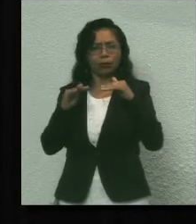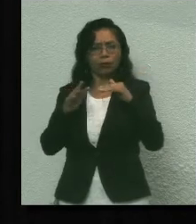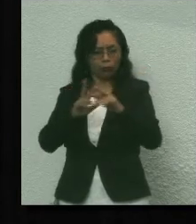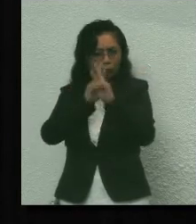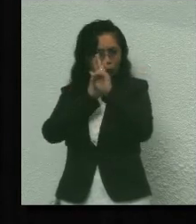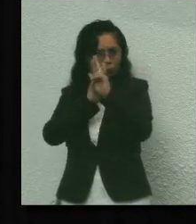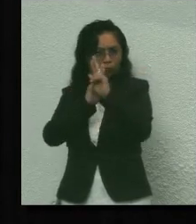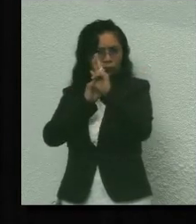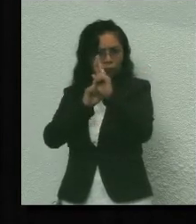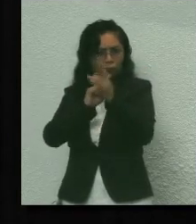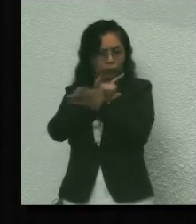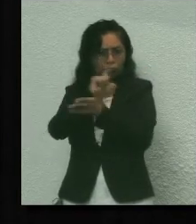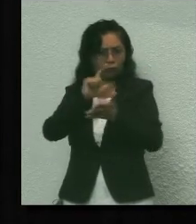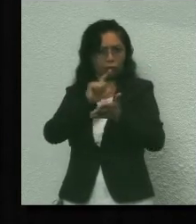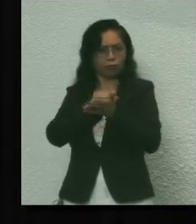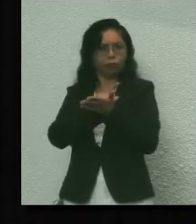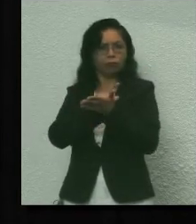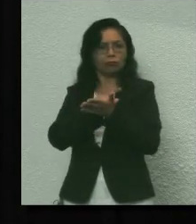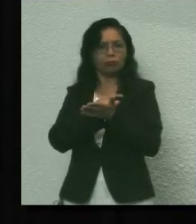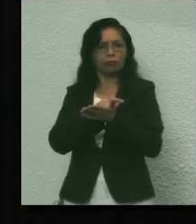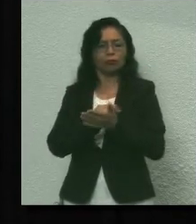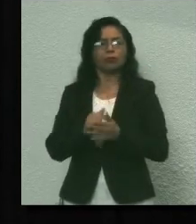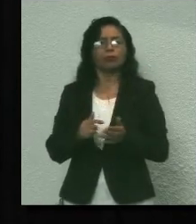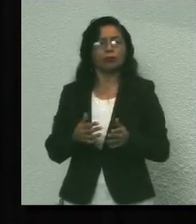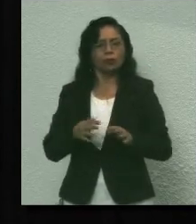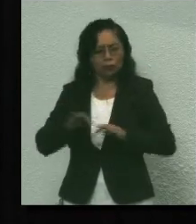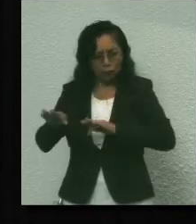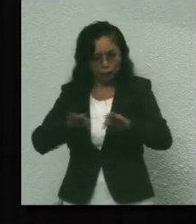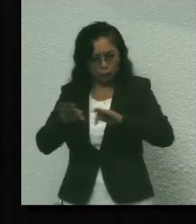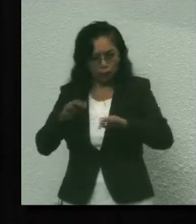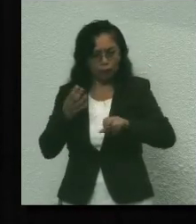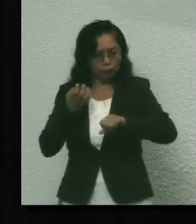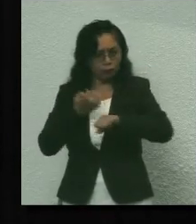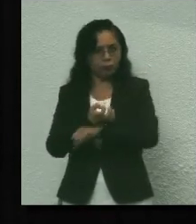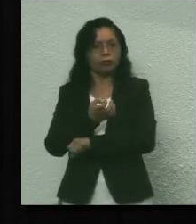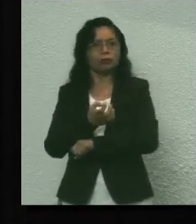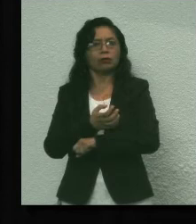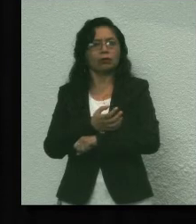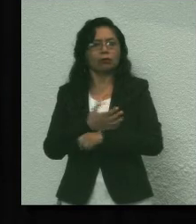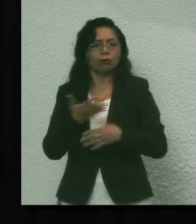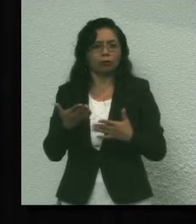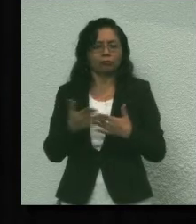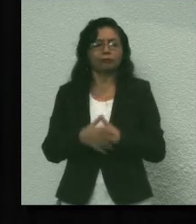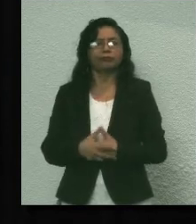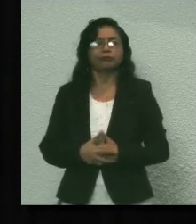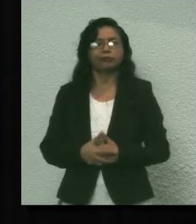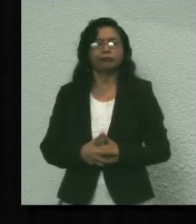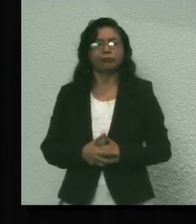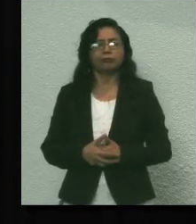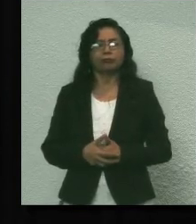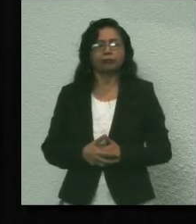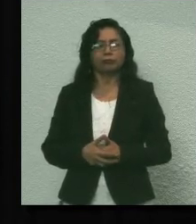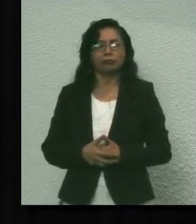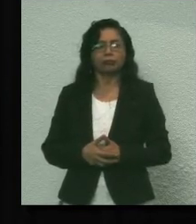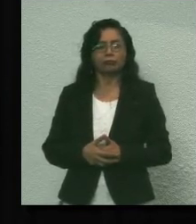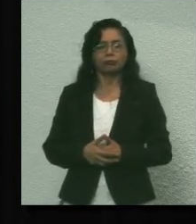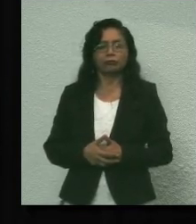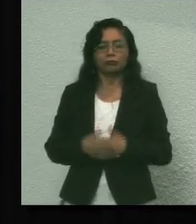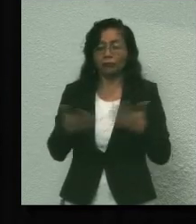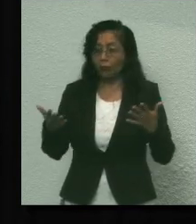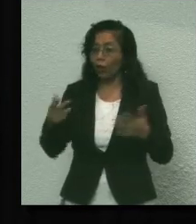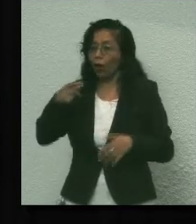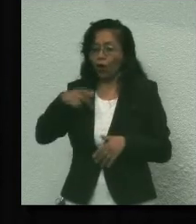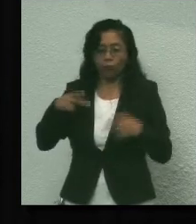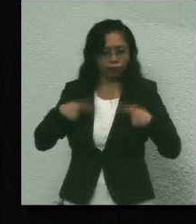con el poder ejecutivo estatal en lo que resta de la presente legislativa legislatura los